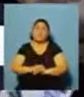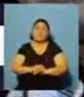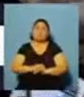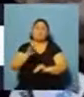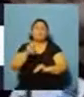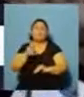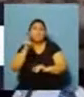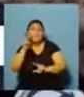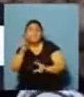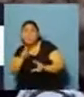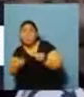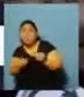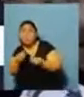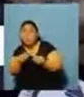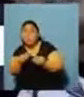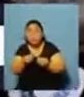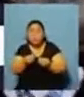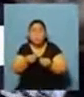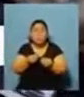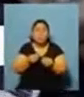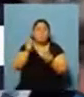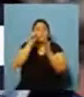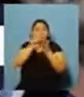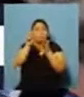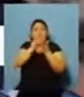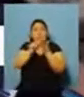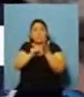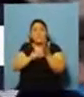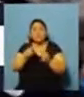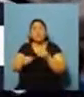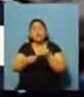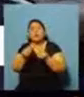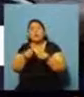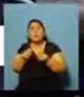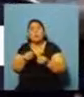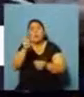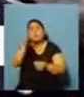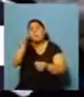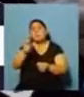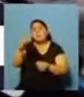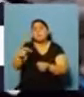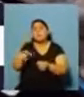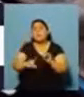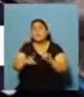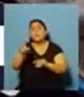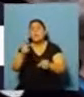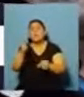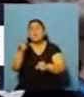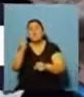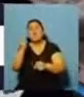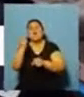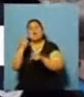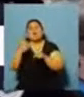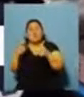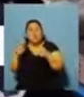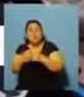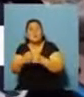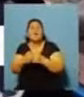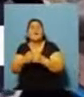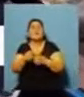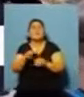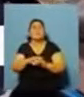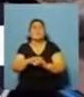actuaciones, actualmente también está interviniendo la vía de investigaciones, con intervención de acá de la Fiscalía, hay personas individualizadas, y bueno, a la